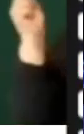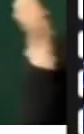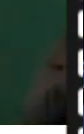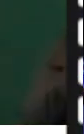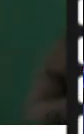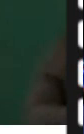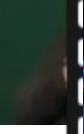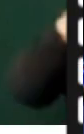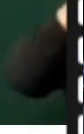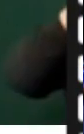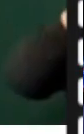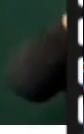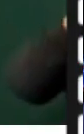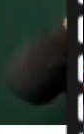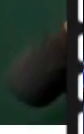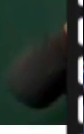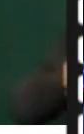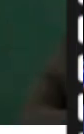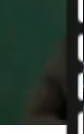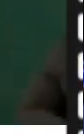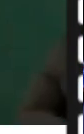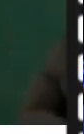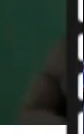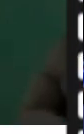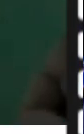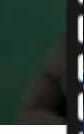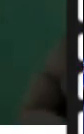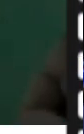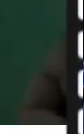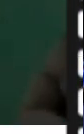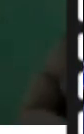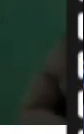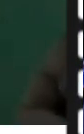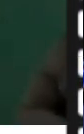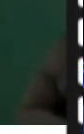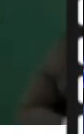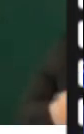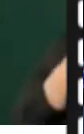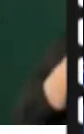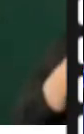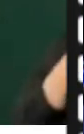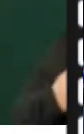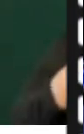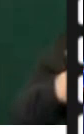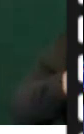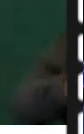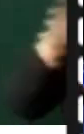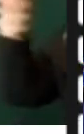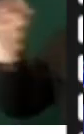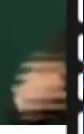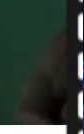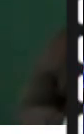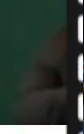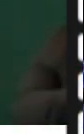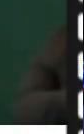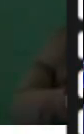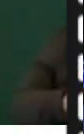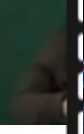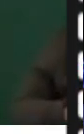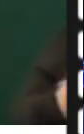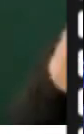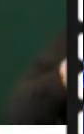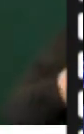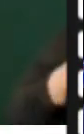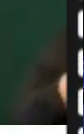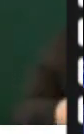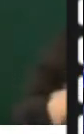a estar mañana en ese retiro, agradecerle mucho a la gente.